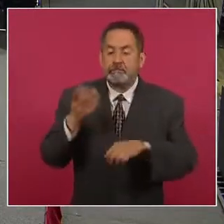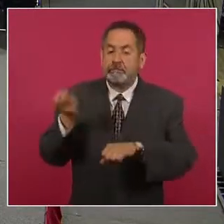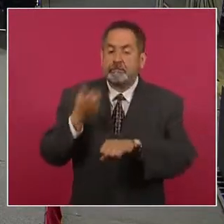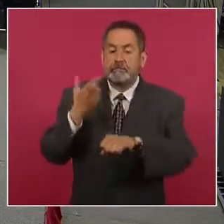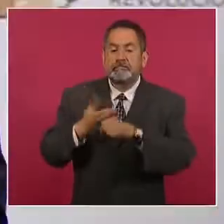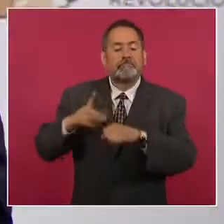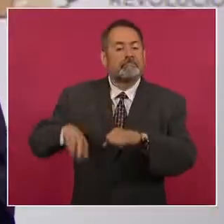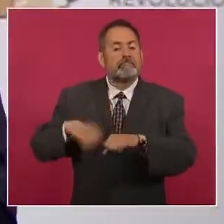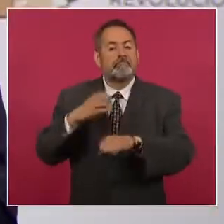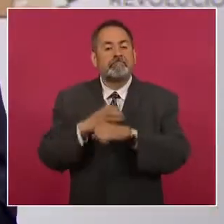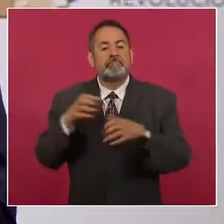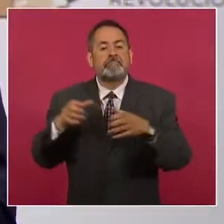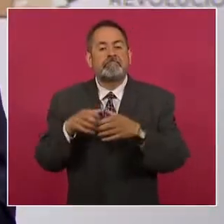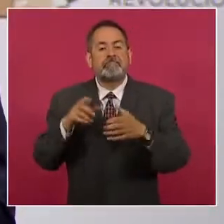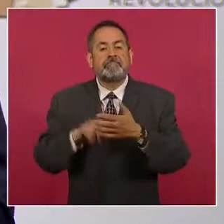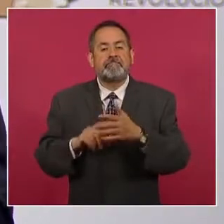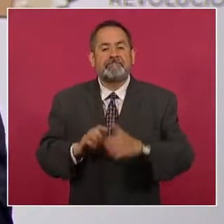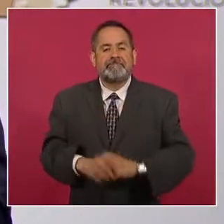de Gobernación,